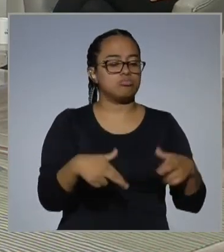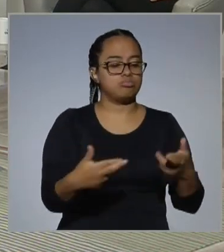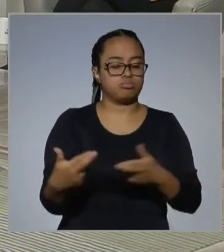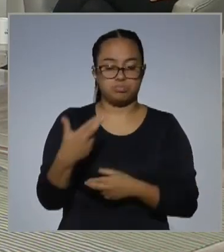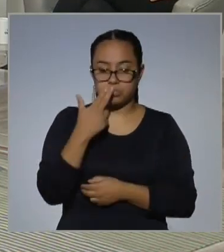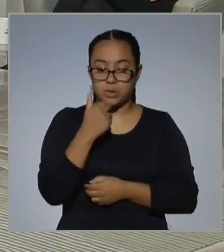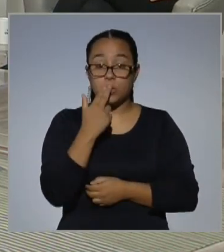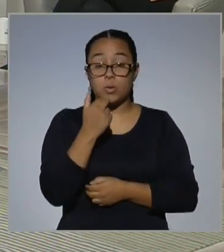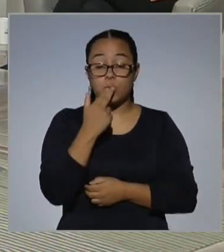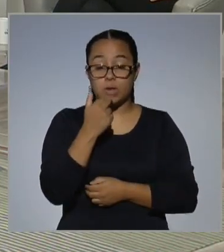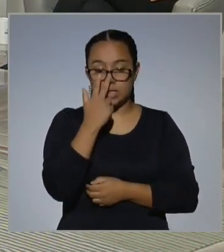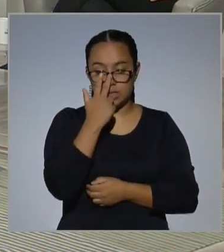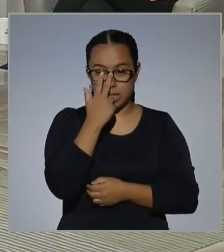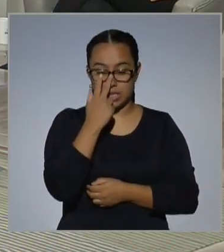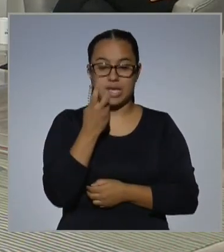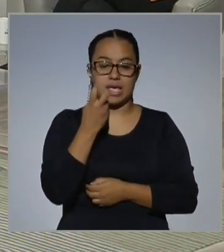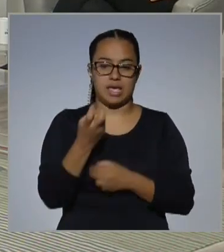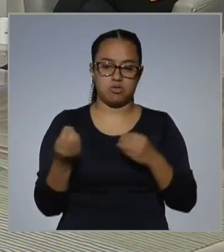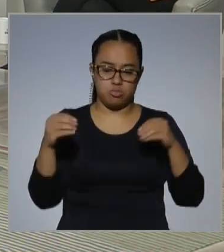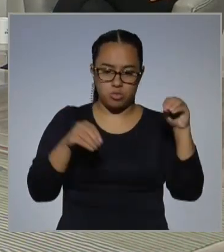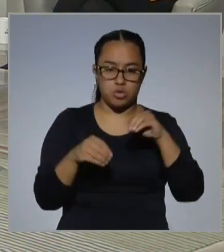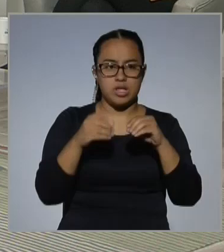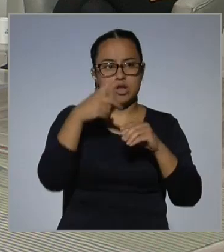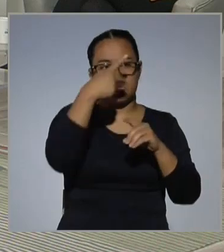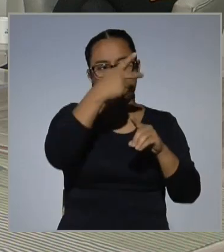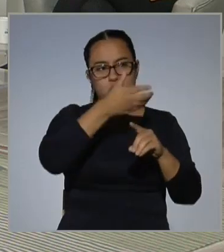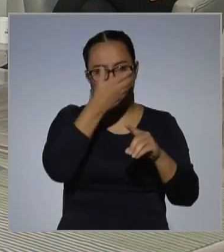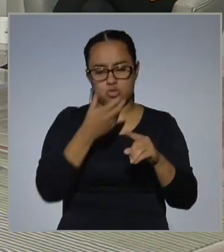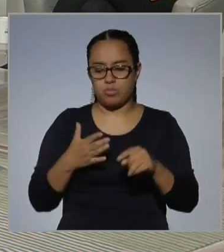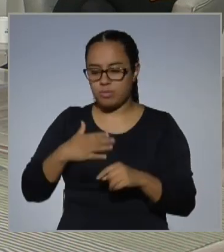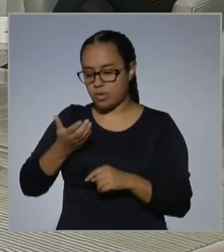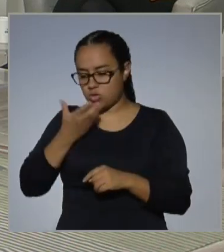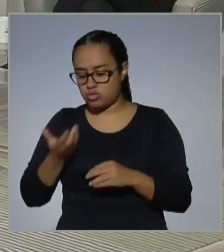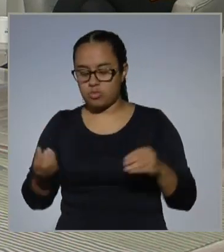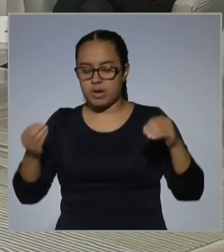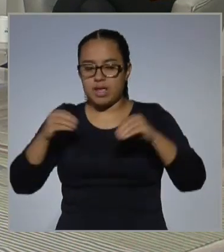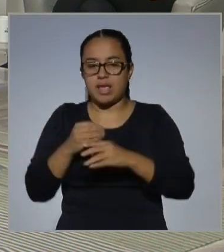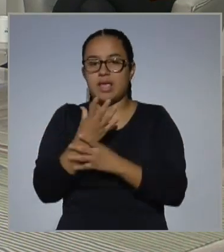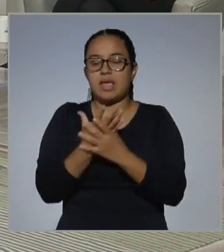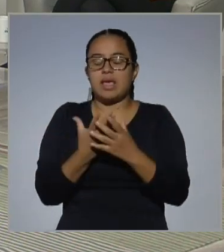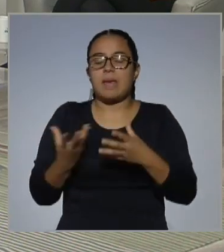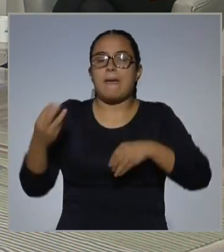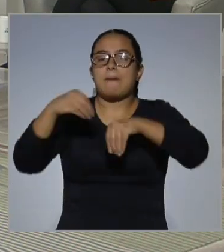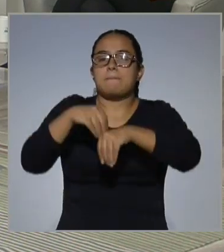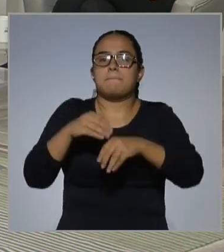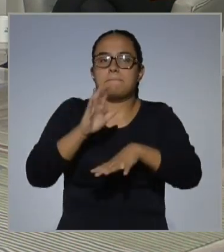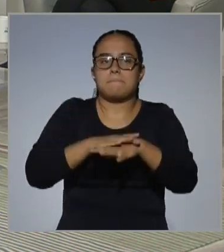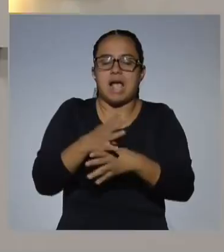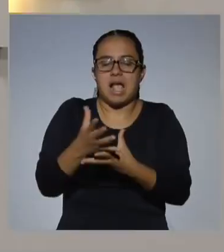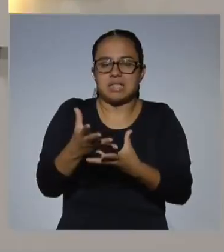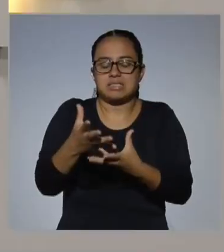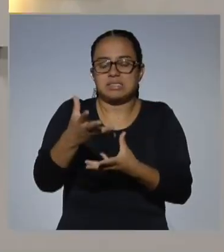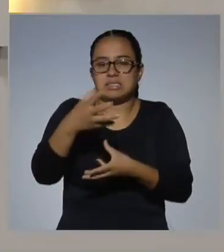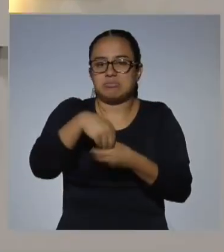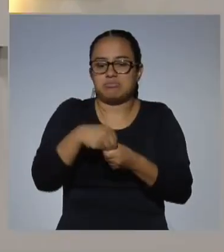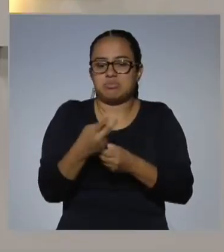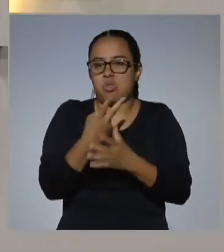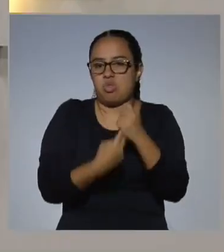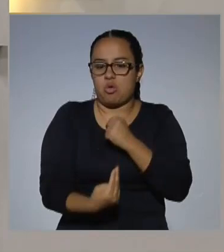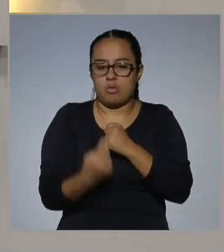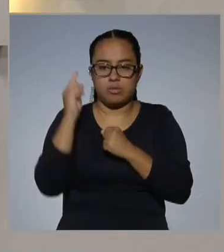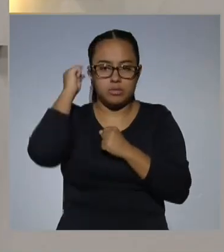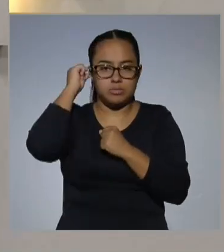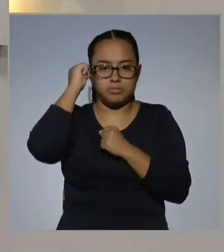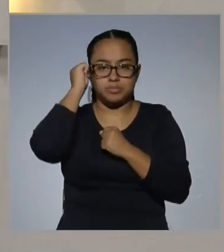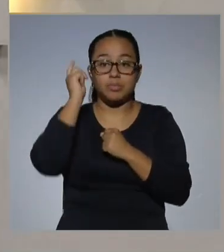ya vemos cómo ahí también se van mezclando las formas diferentes de celebrar y lo importante es que se sigan preservando las tradiciones,